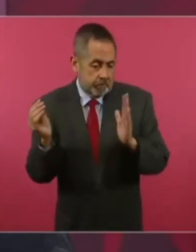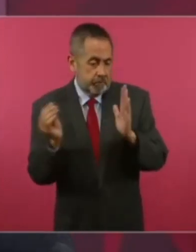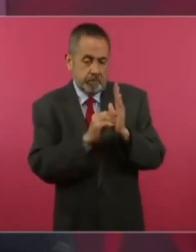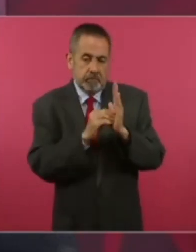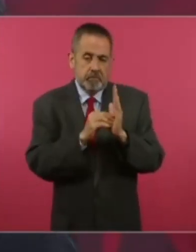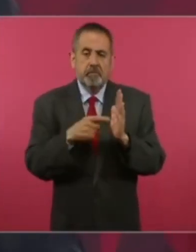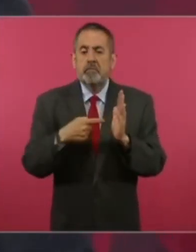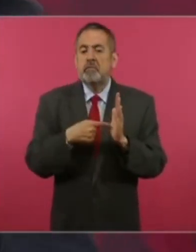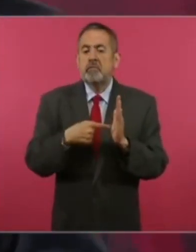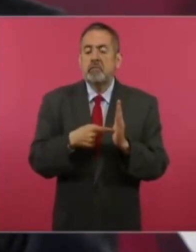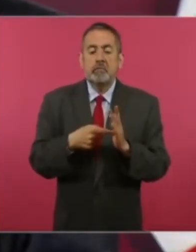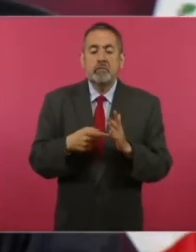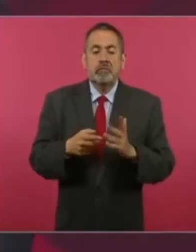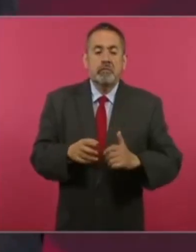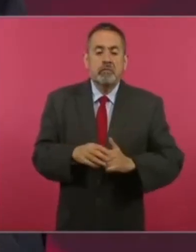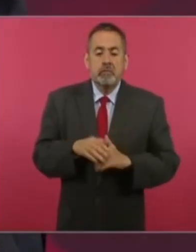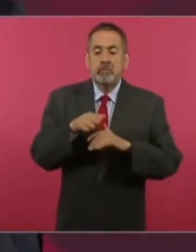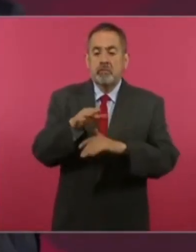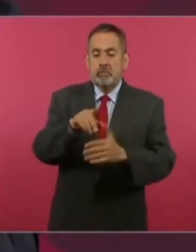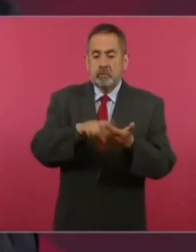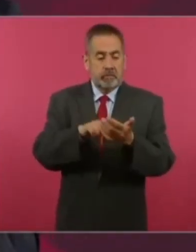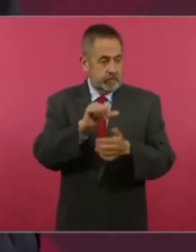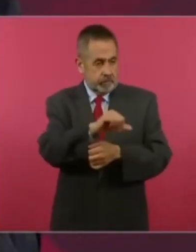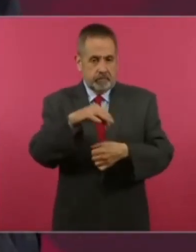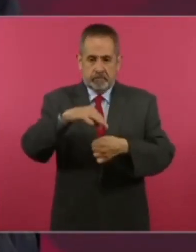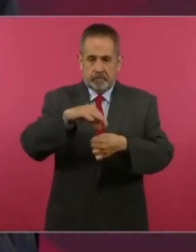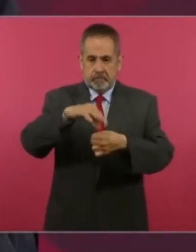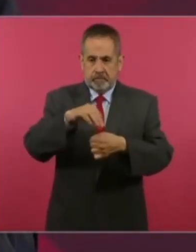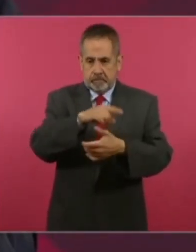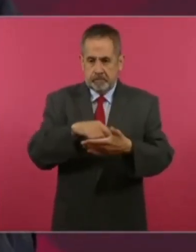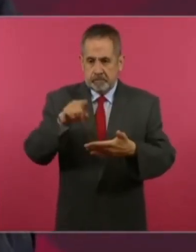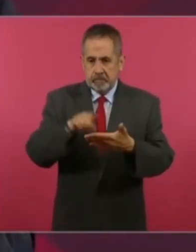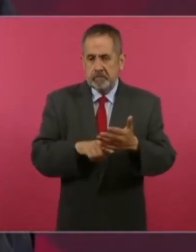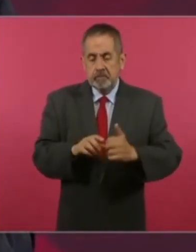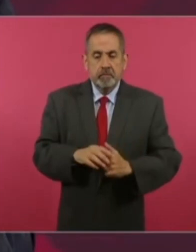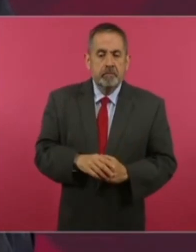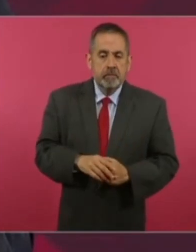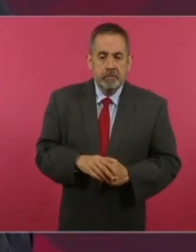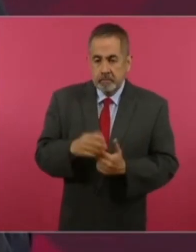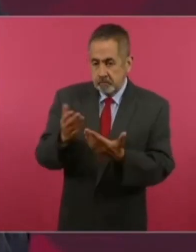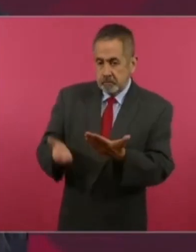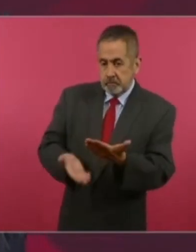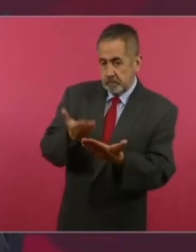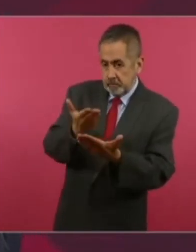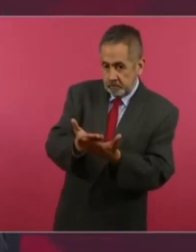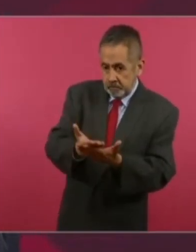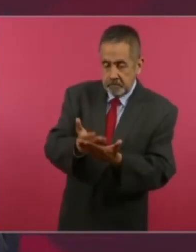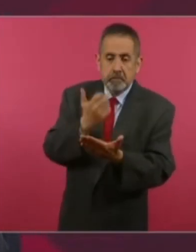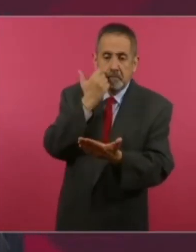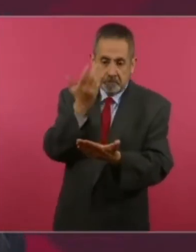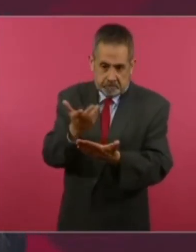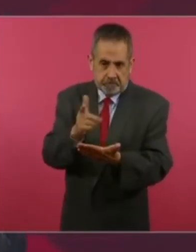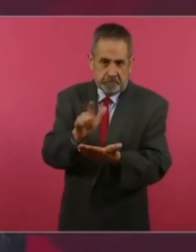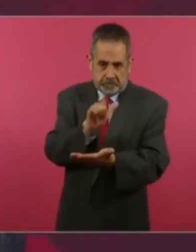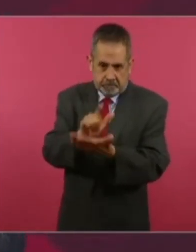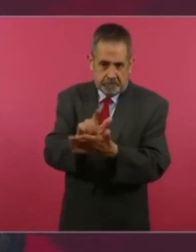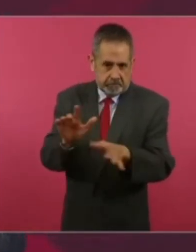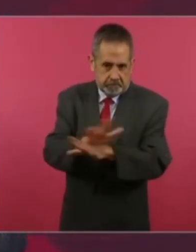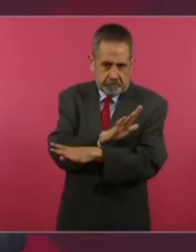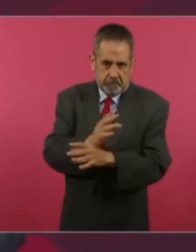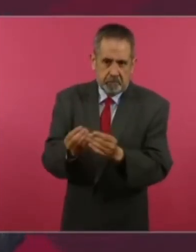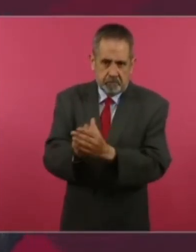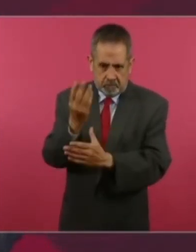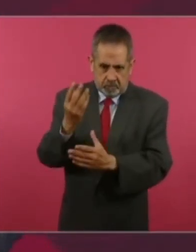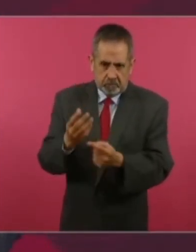en lo electoral. Voy a enviar también una iniciativa de